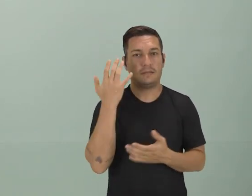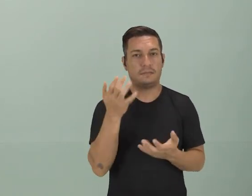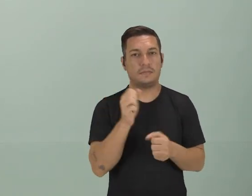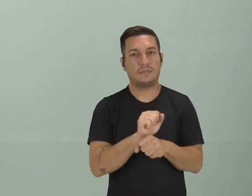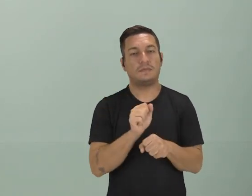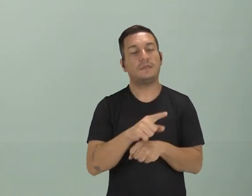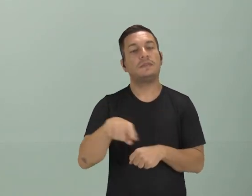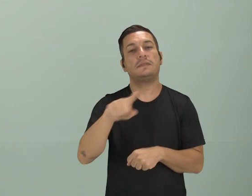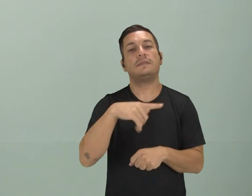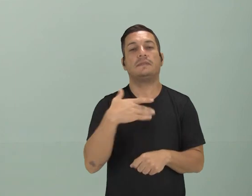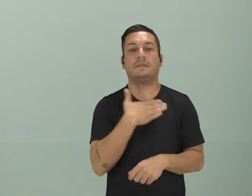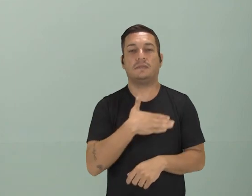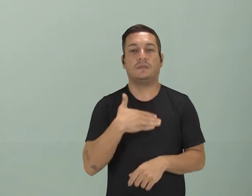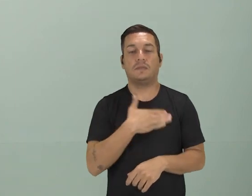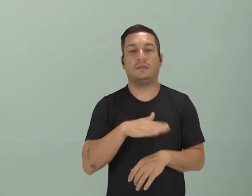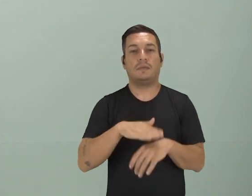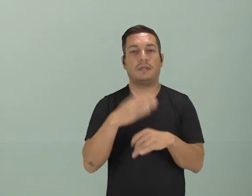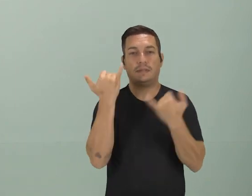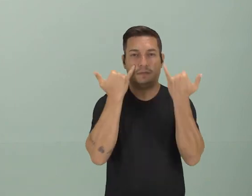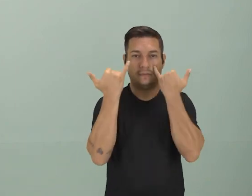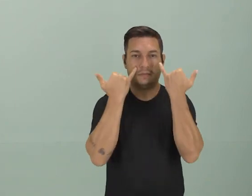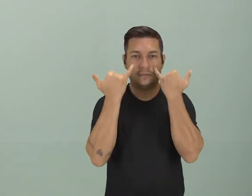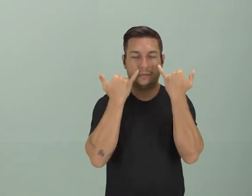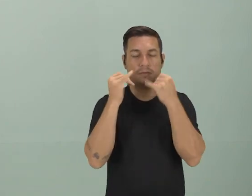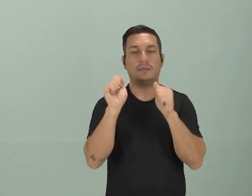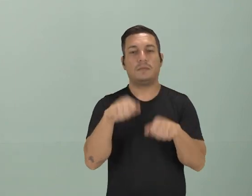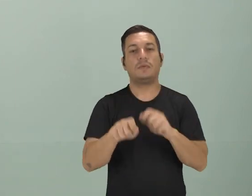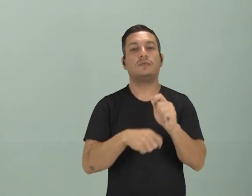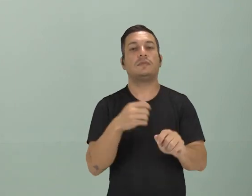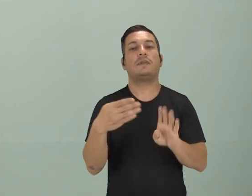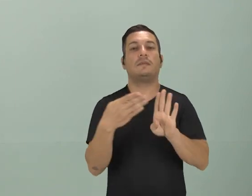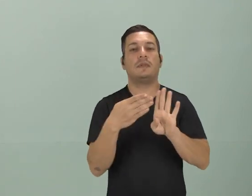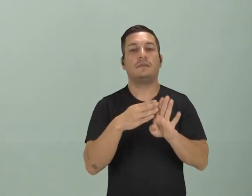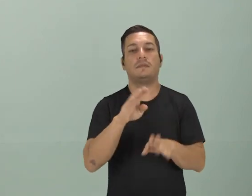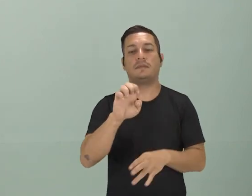haya gustado. Para más informaciones pueden buscar la